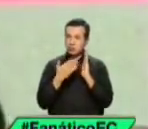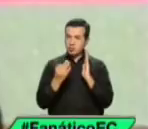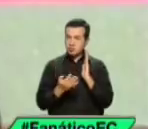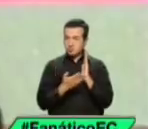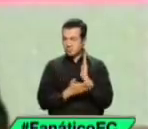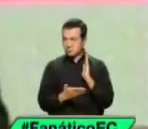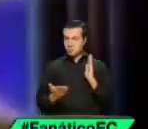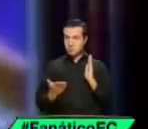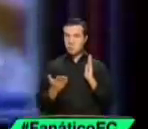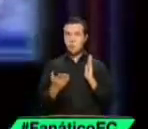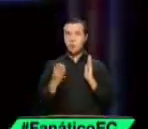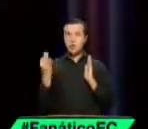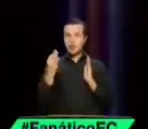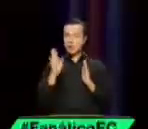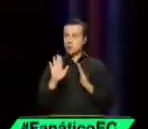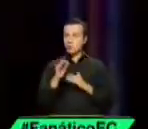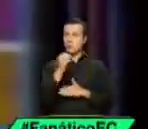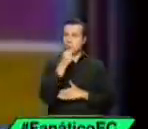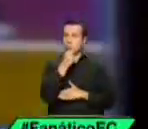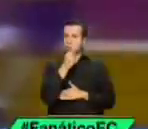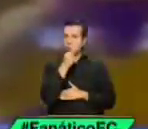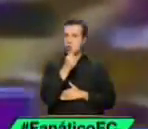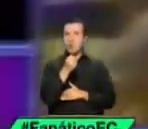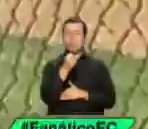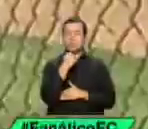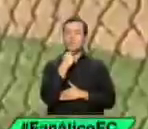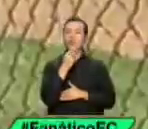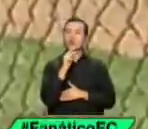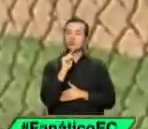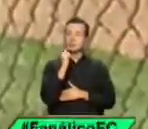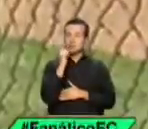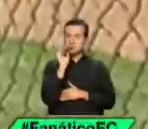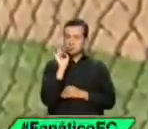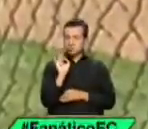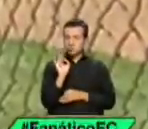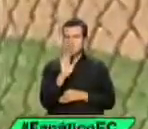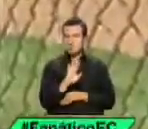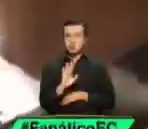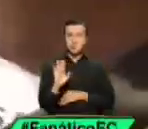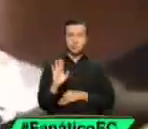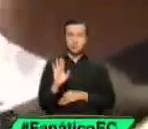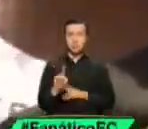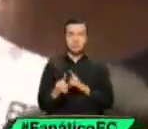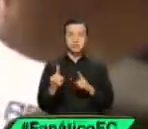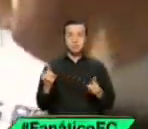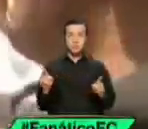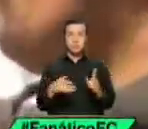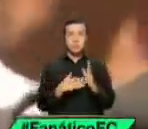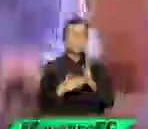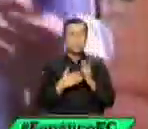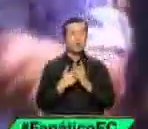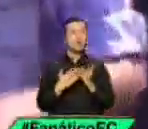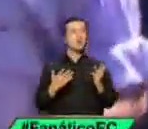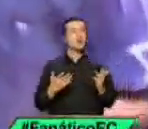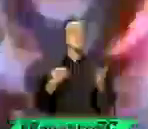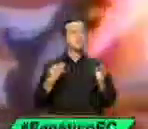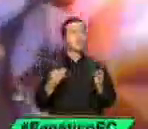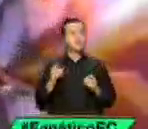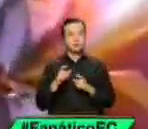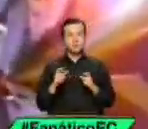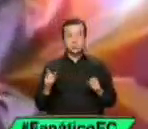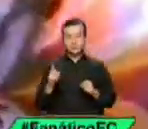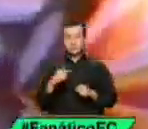generaciones, dueño de un estilo único y también aquel referente de